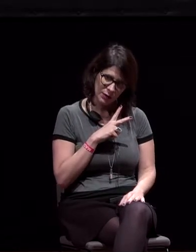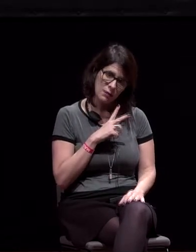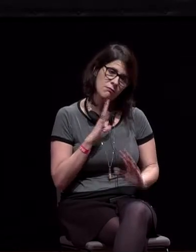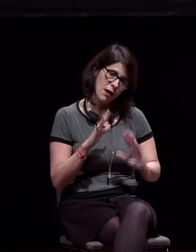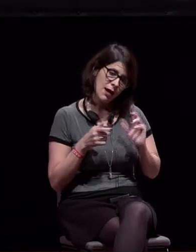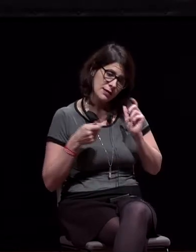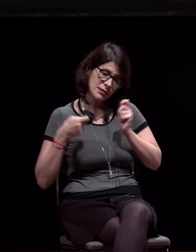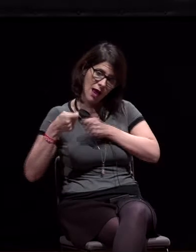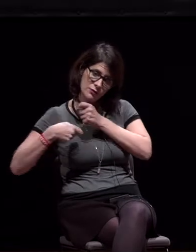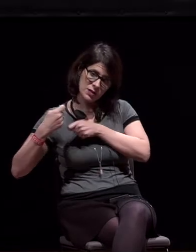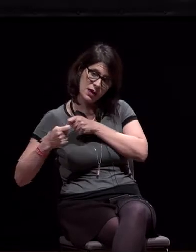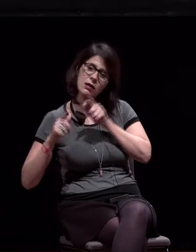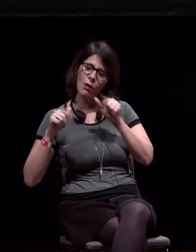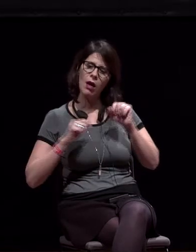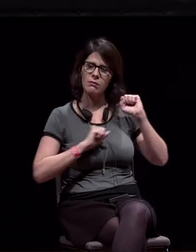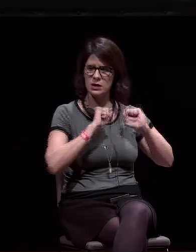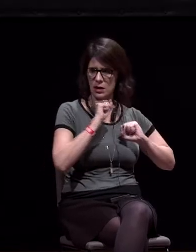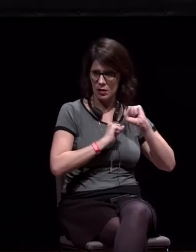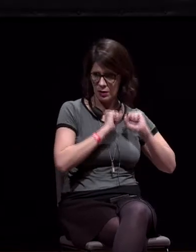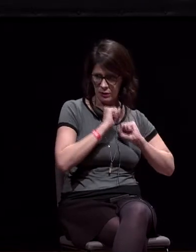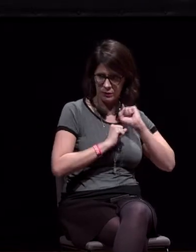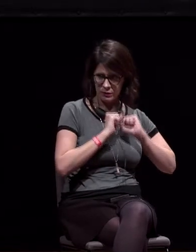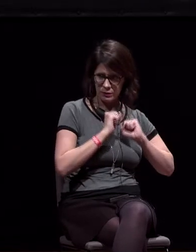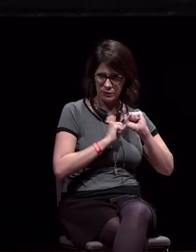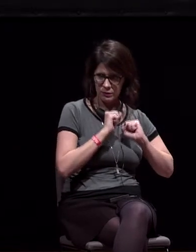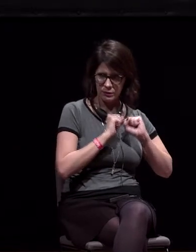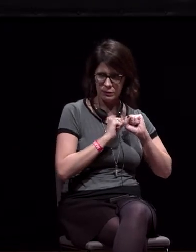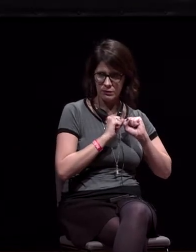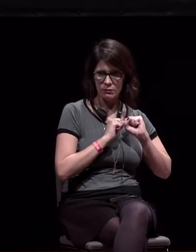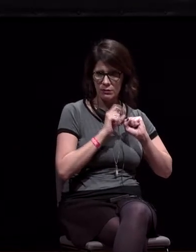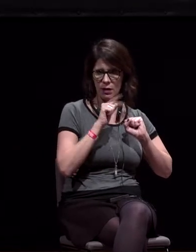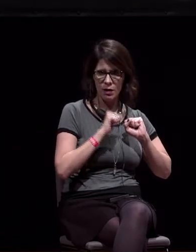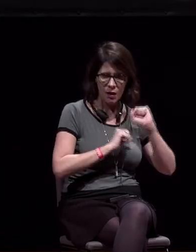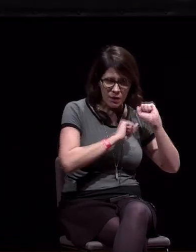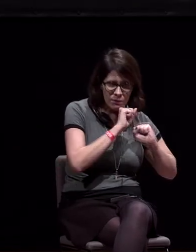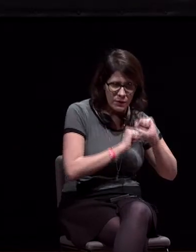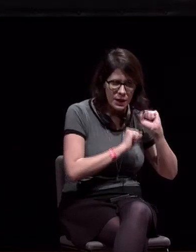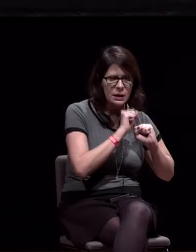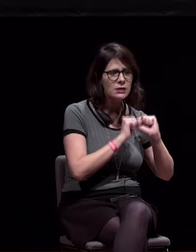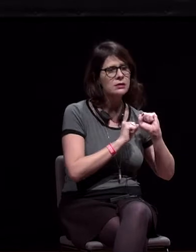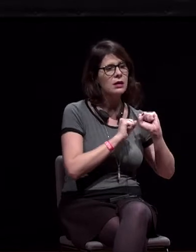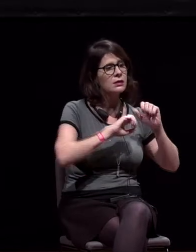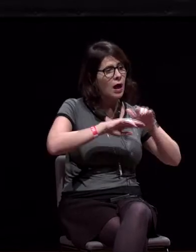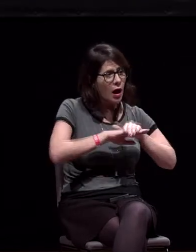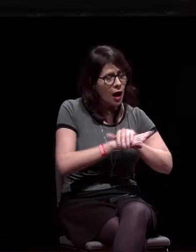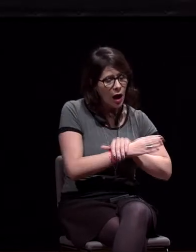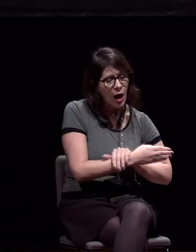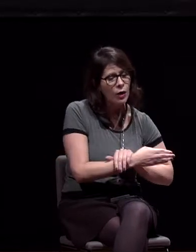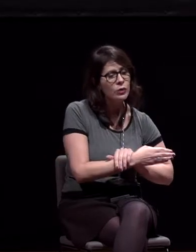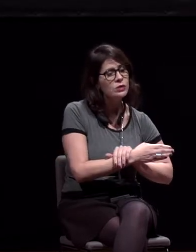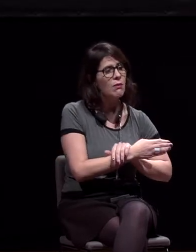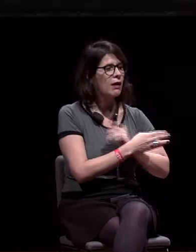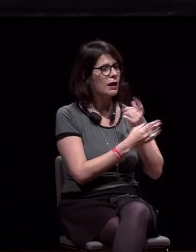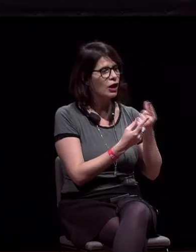corporativo y una administración que viene de una empresa que está acostumbrada a hacer